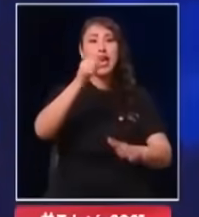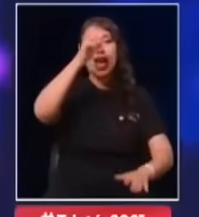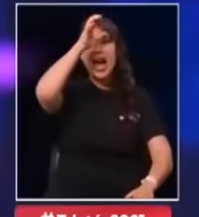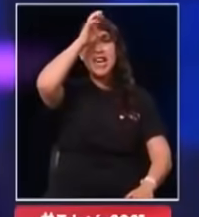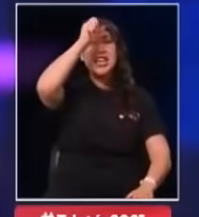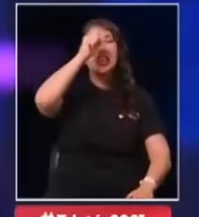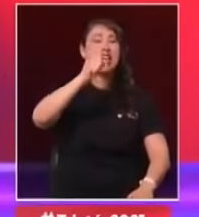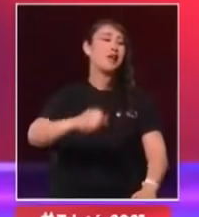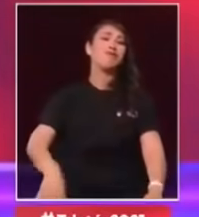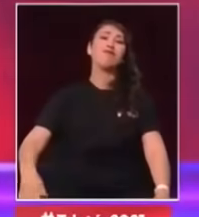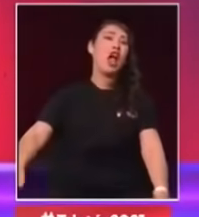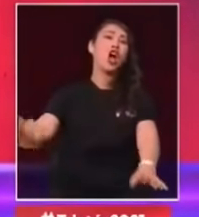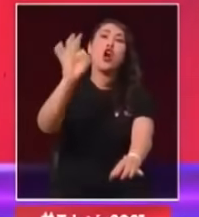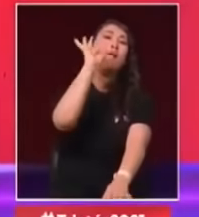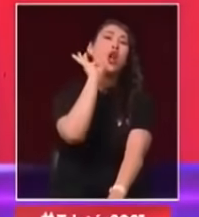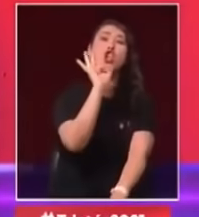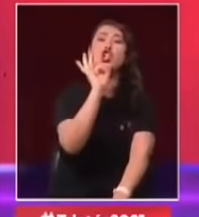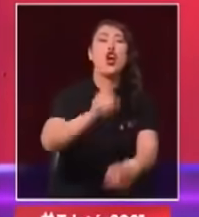Como el hoyo en fútbol,